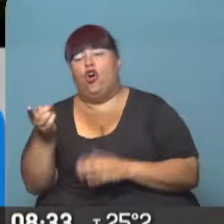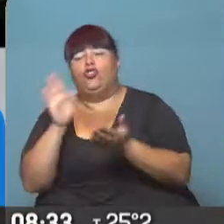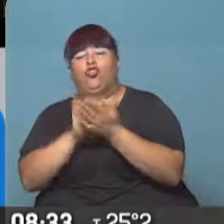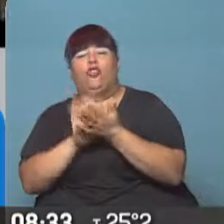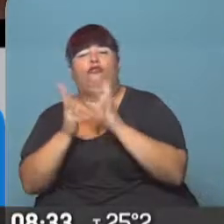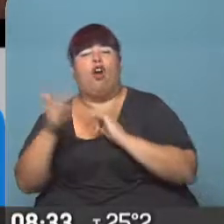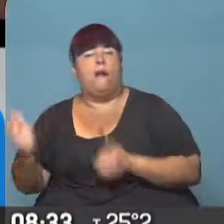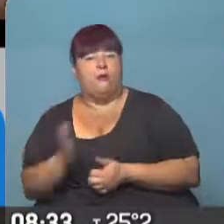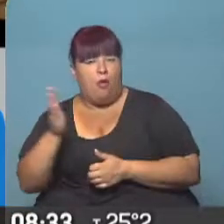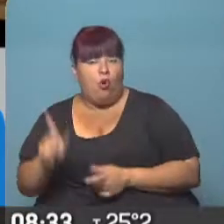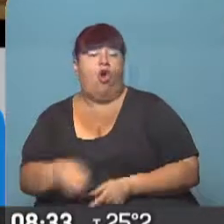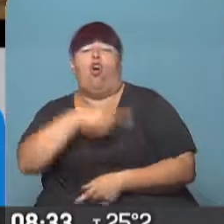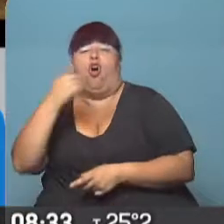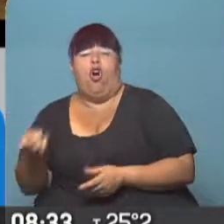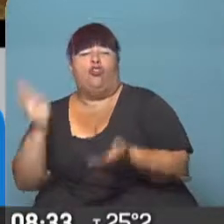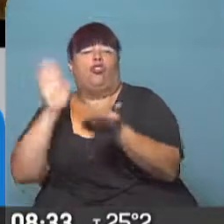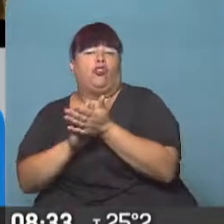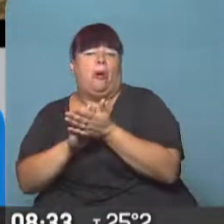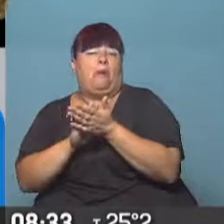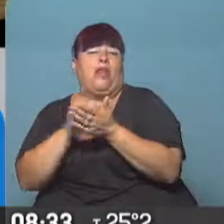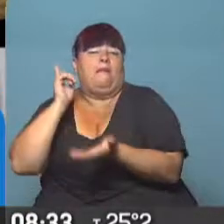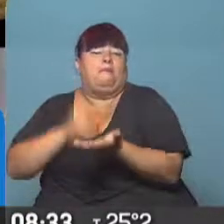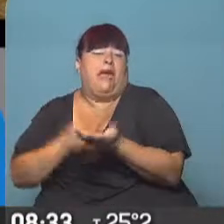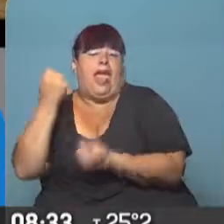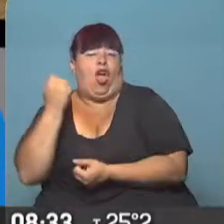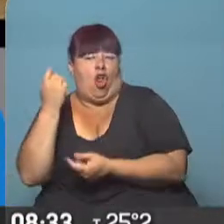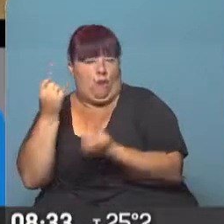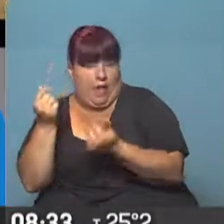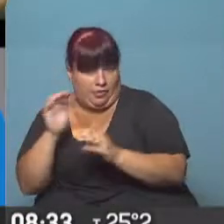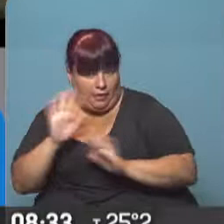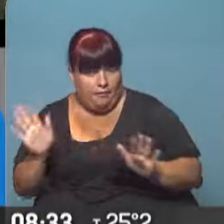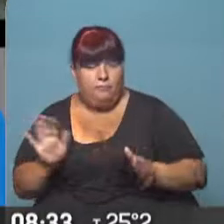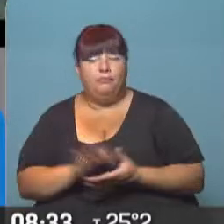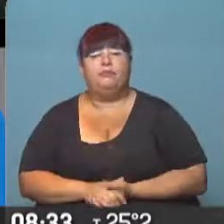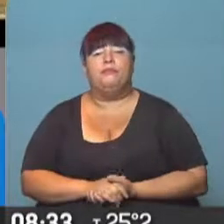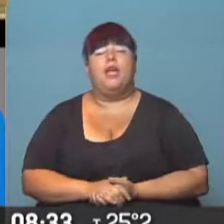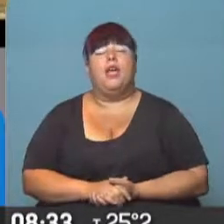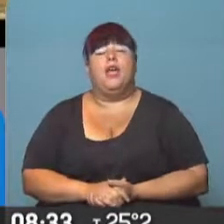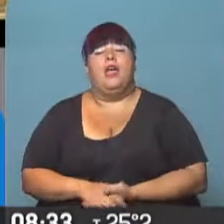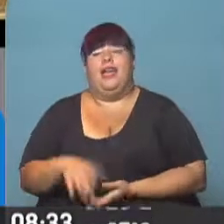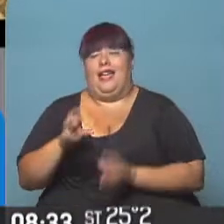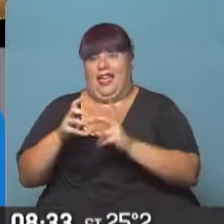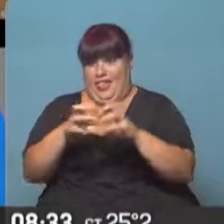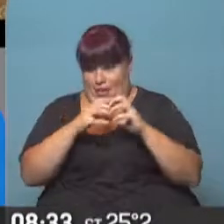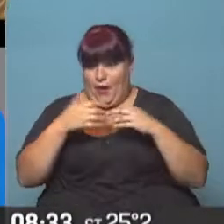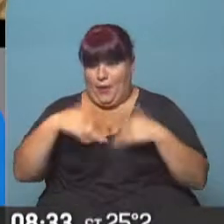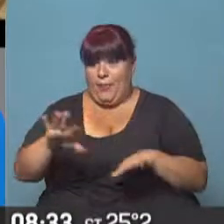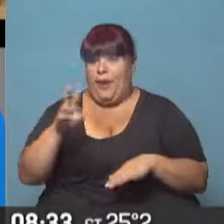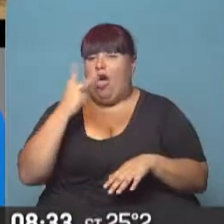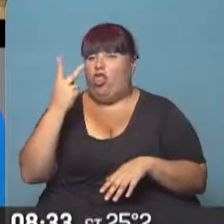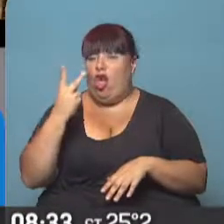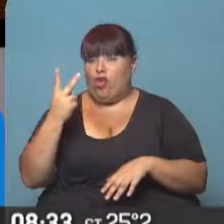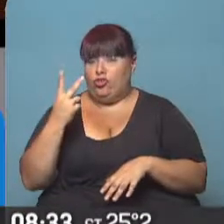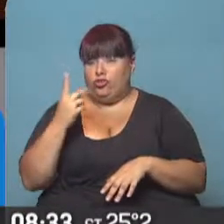esquema productivo y hay otro que tiene que ver con algún ordenamiento financiero. Entonces, el debate se va a dar en doble